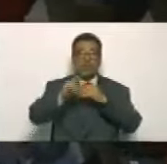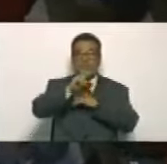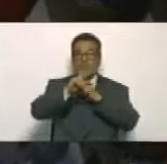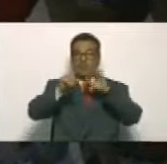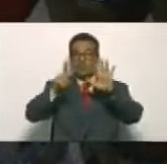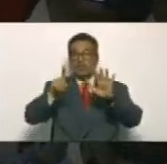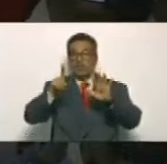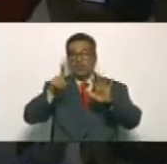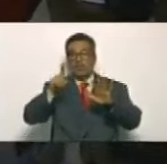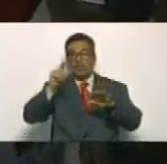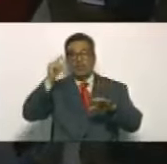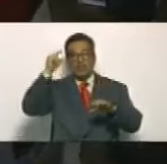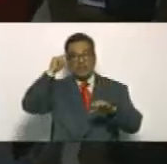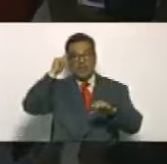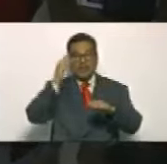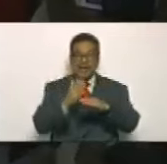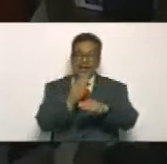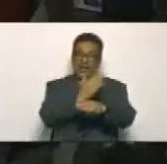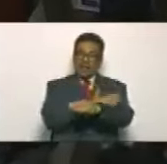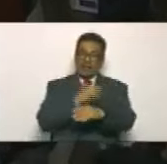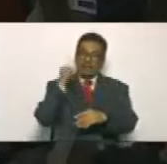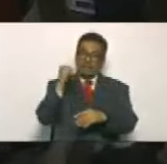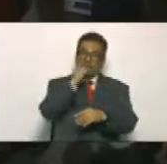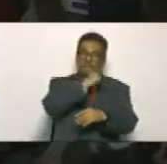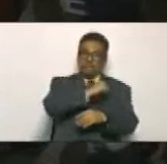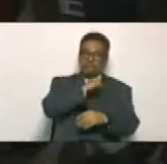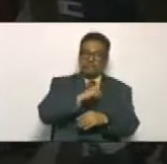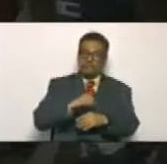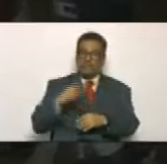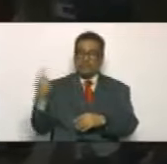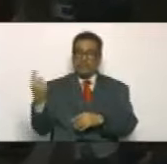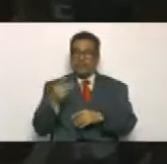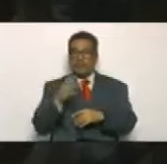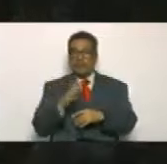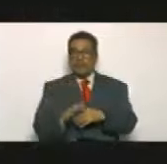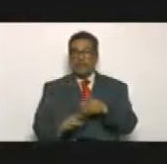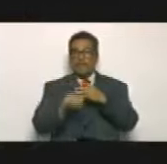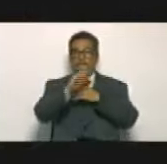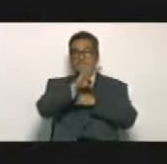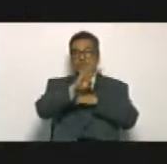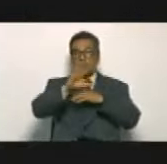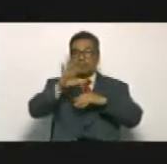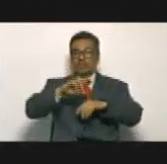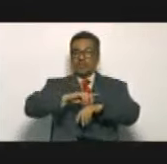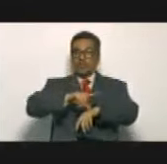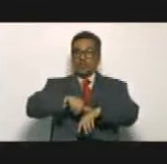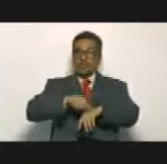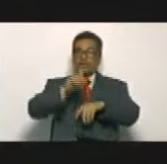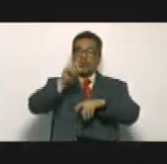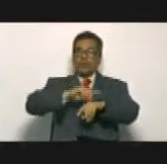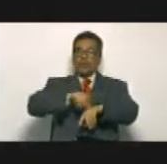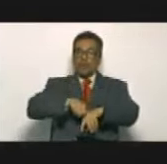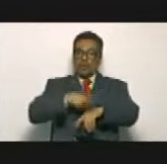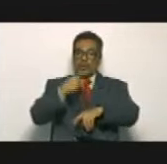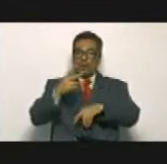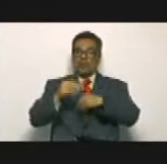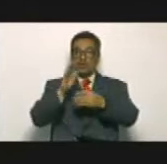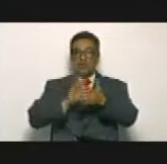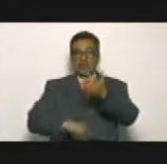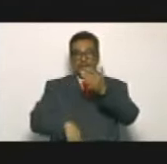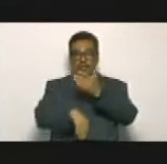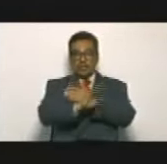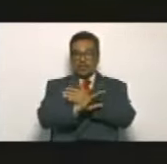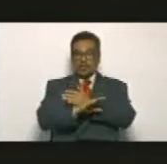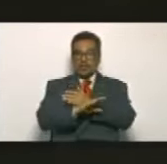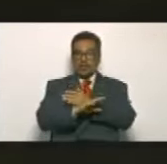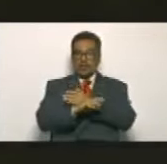días antes de su asesinato, llega aproximadamente 45 minutos, una hora después que partía el Libertador con